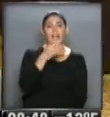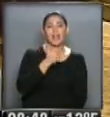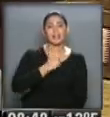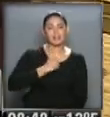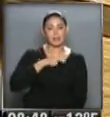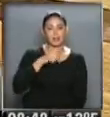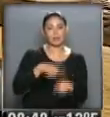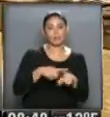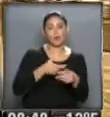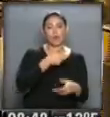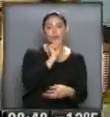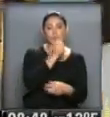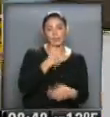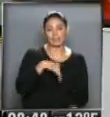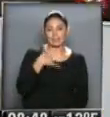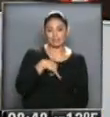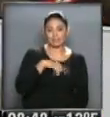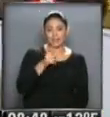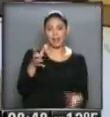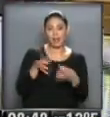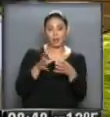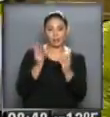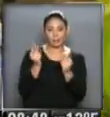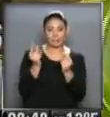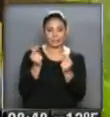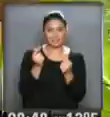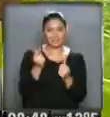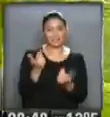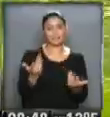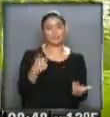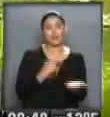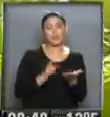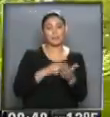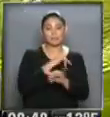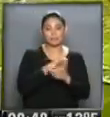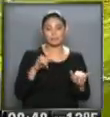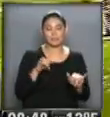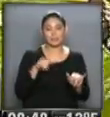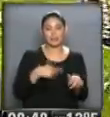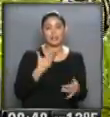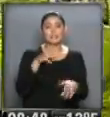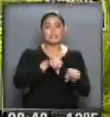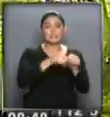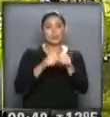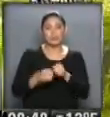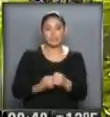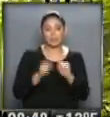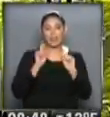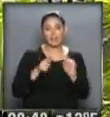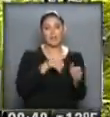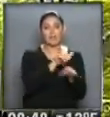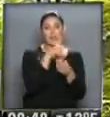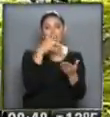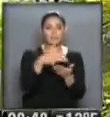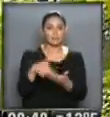Argentina, la gente del club Arsenal. Entonces, bueno, reiteramos, entonces, bueno, cancelados y demorados vuelos aquí en